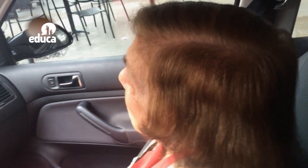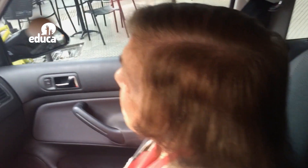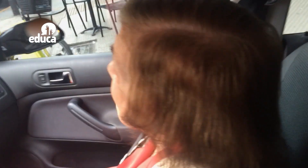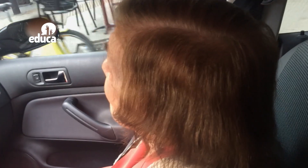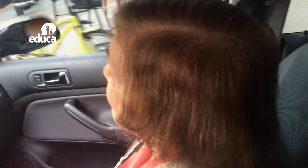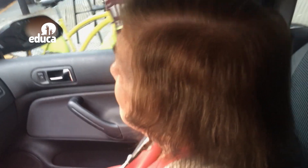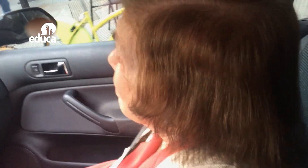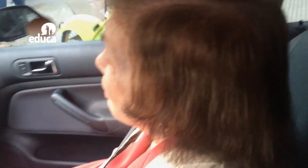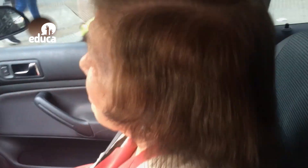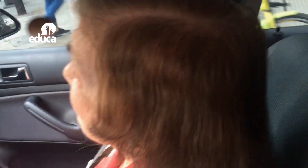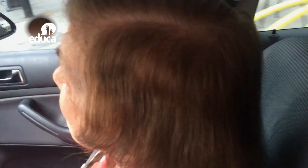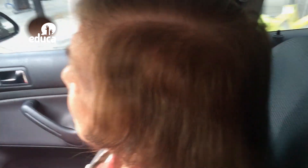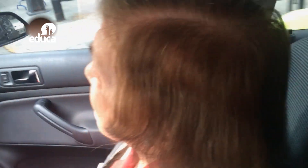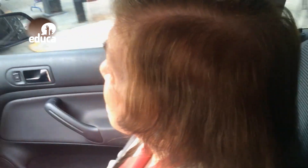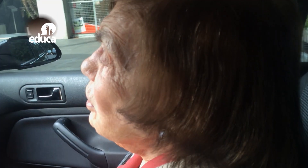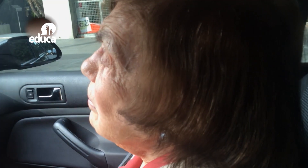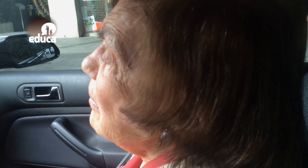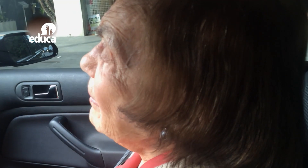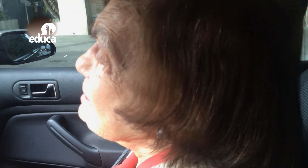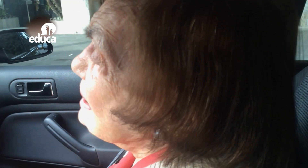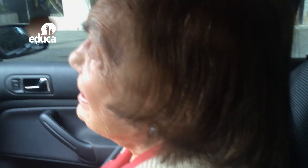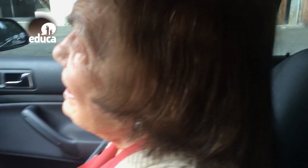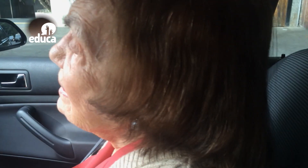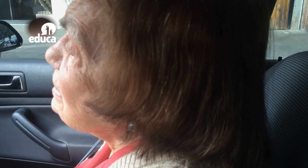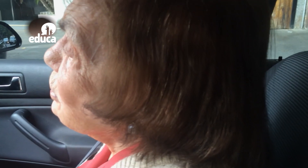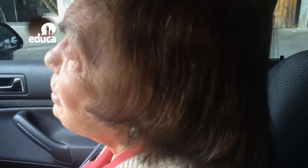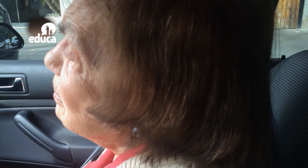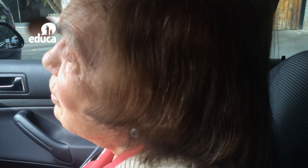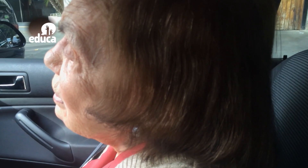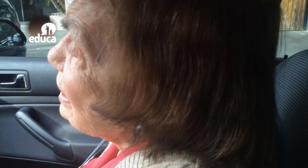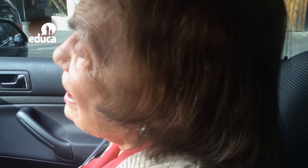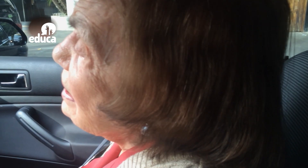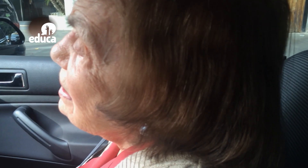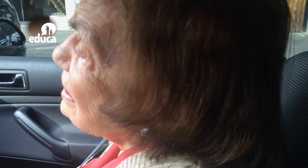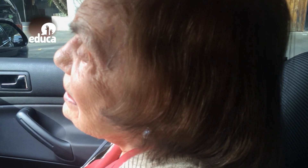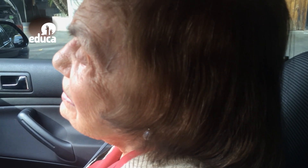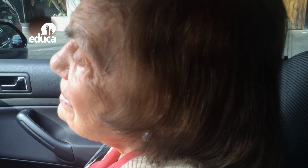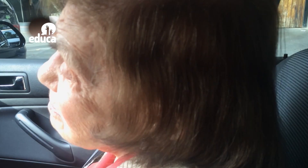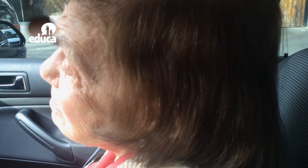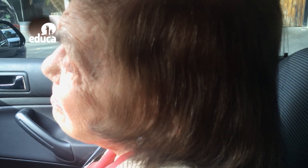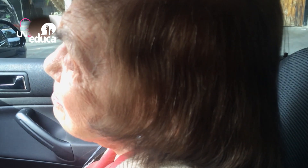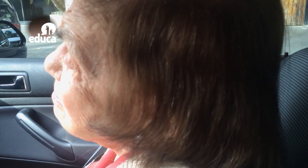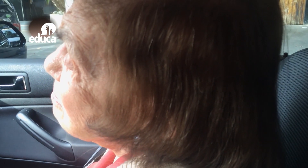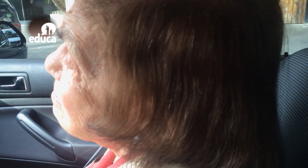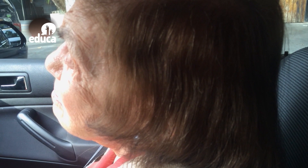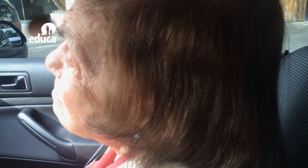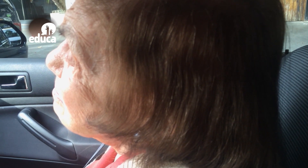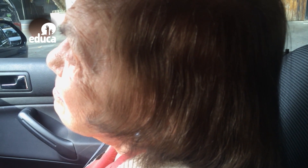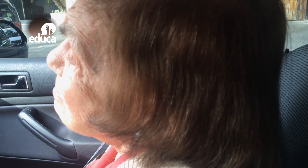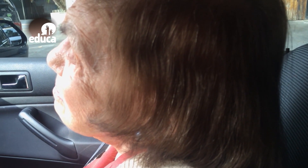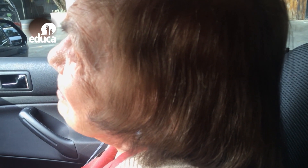se encierra en un problema. Es algo mío, nada más. No me pasa nada, estoy muy decaída.